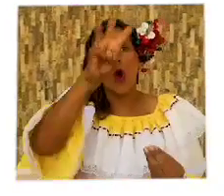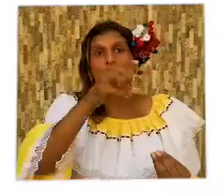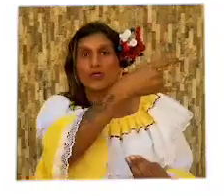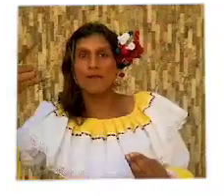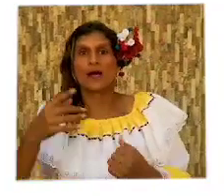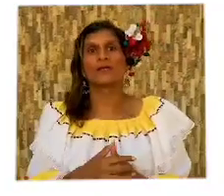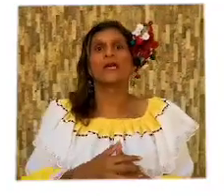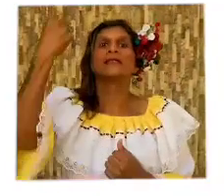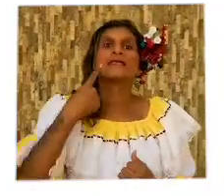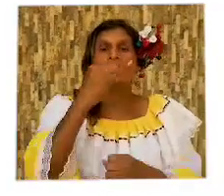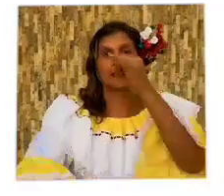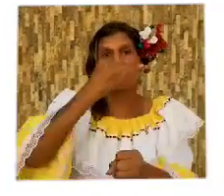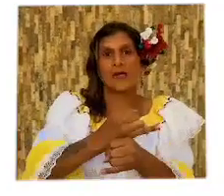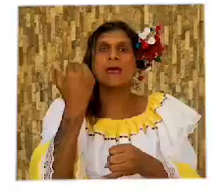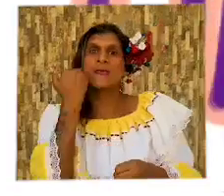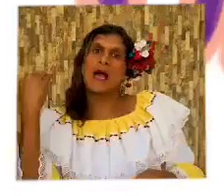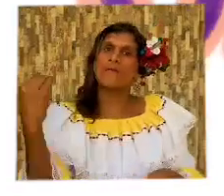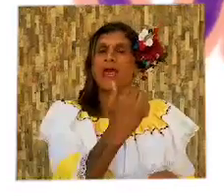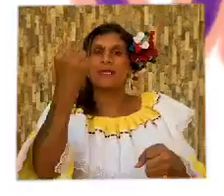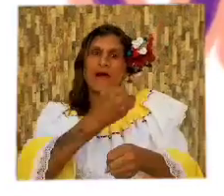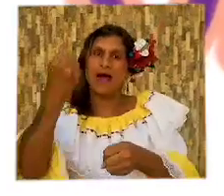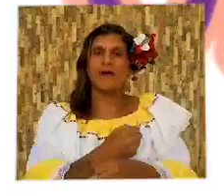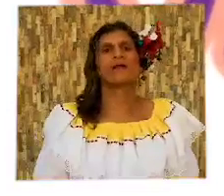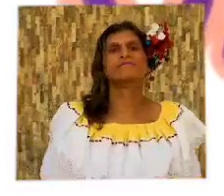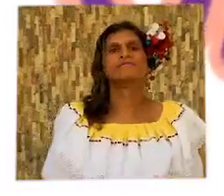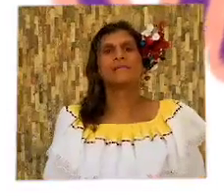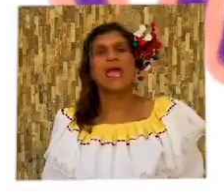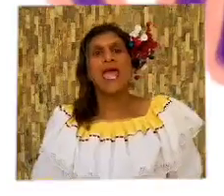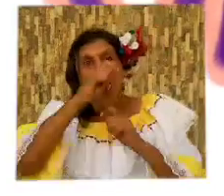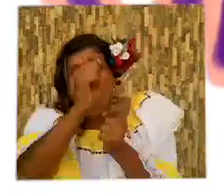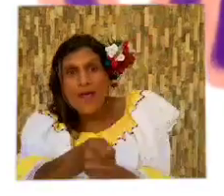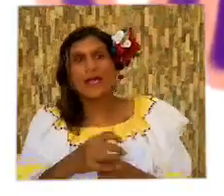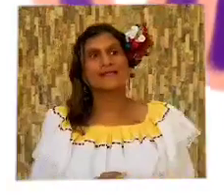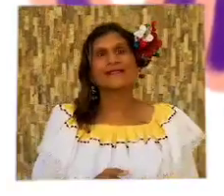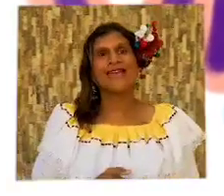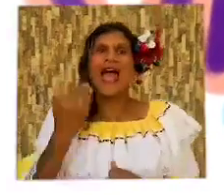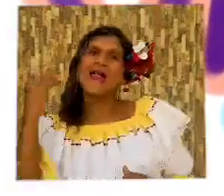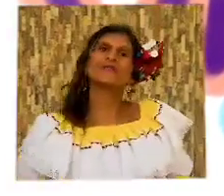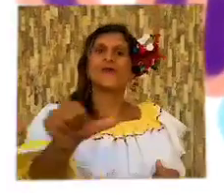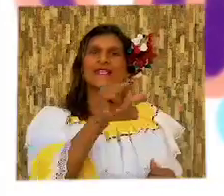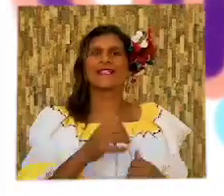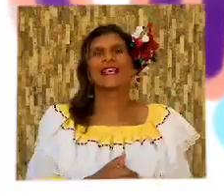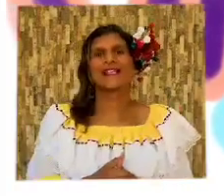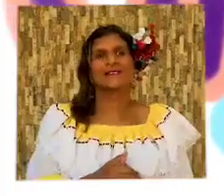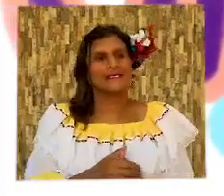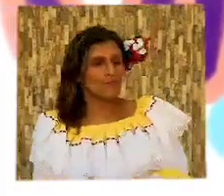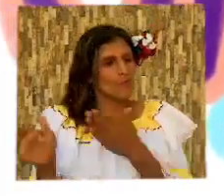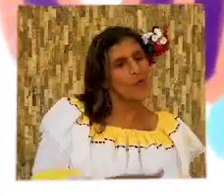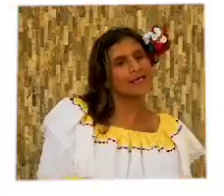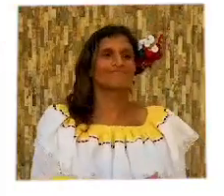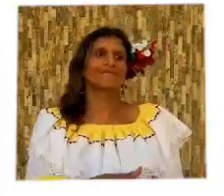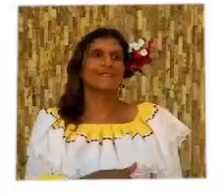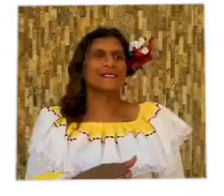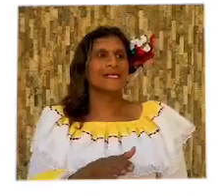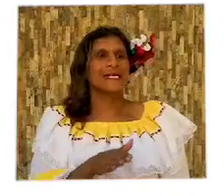en 1977 en la ONU, que es como un agente internacional que lucha por los derechos humanos del